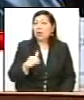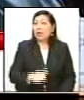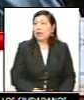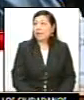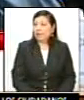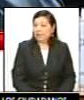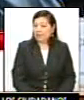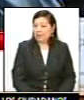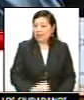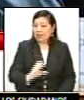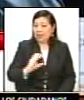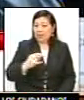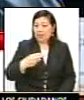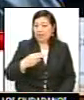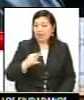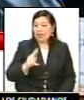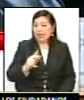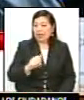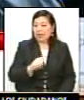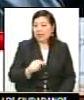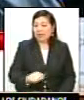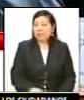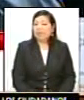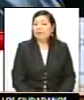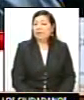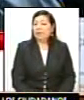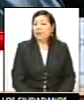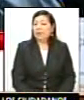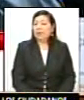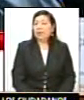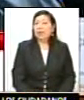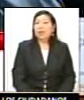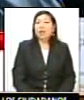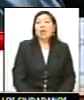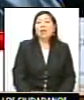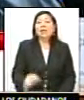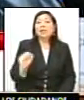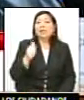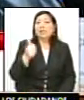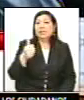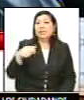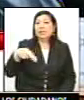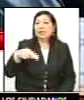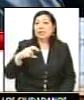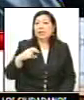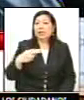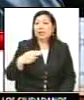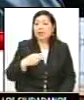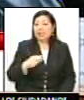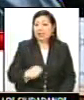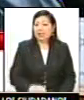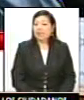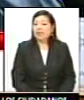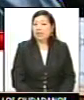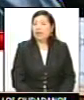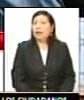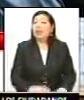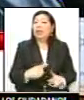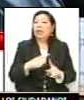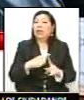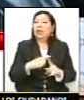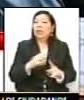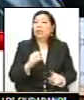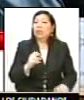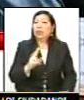Silva Chávez, John Wilder Bazán Hilares, Luis Alberto Sánchez Laos, Buenceslaos Eduardo Núñez Toledo,